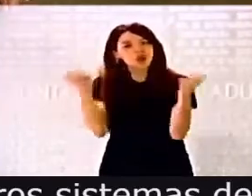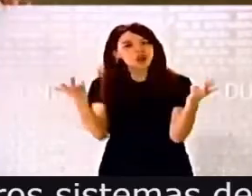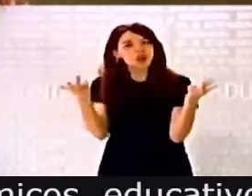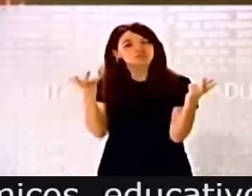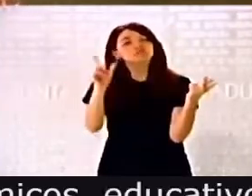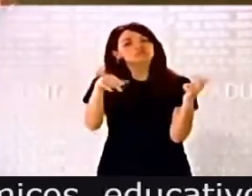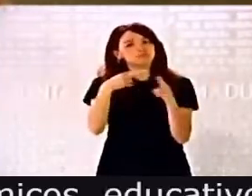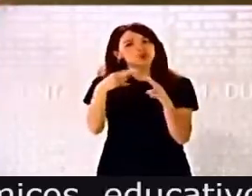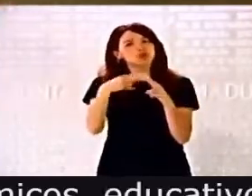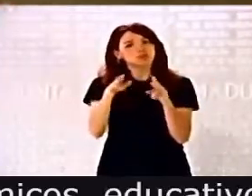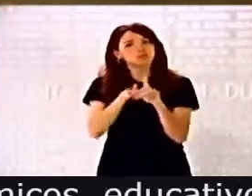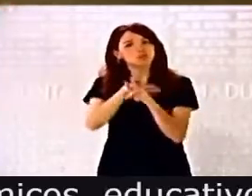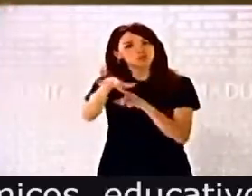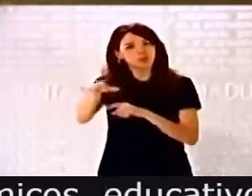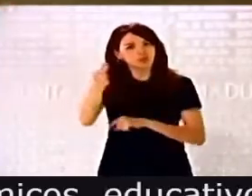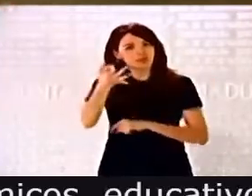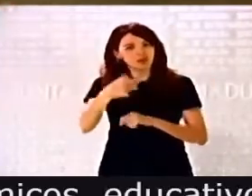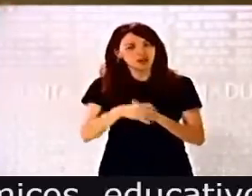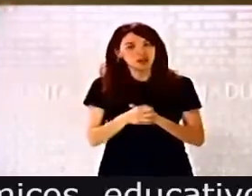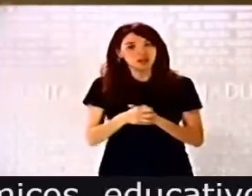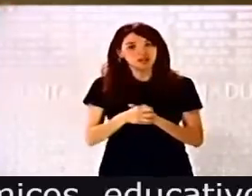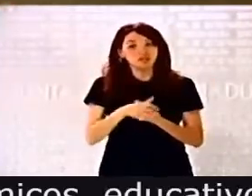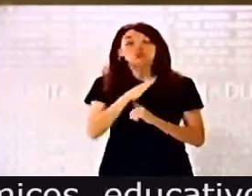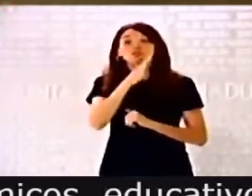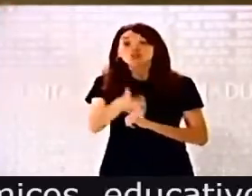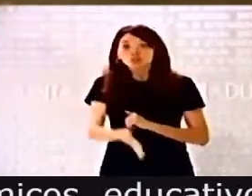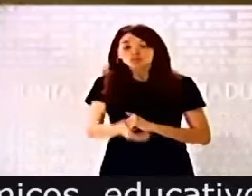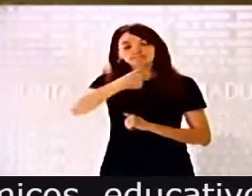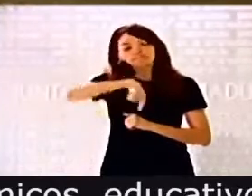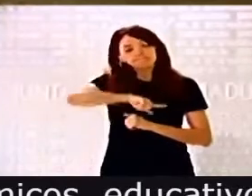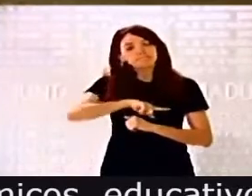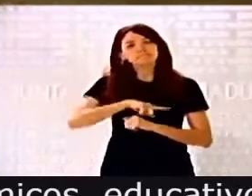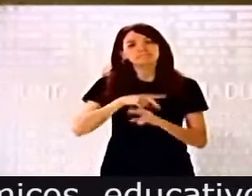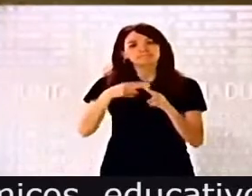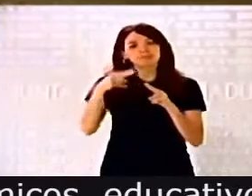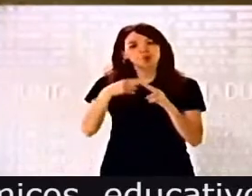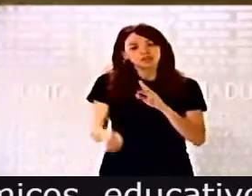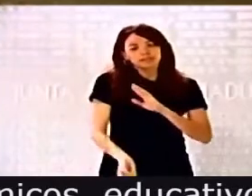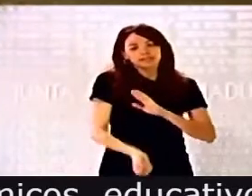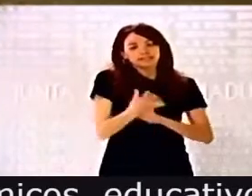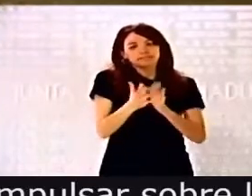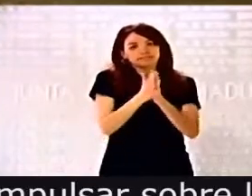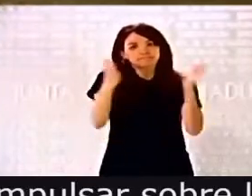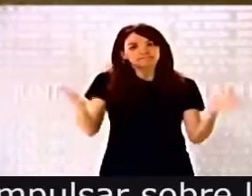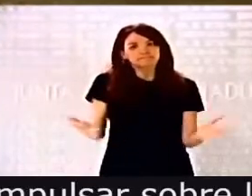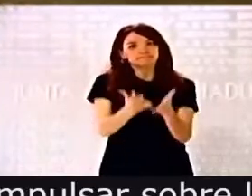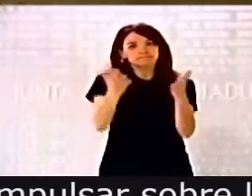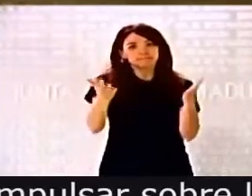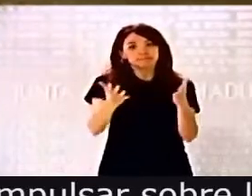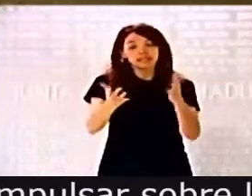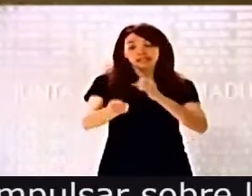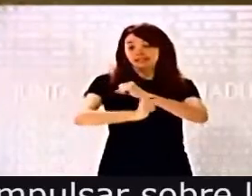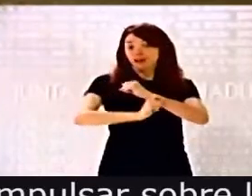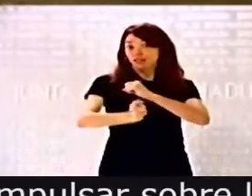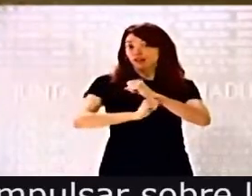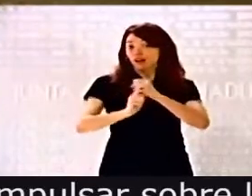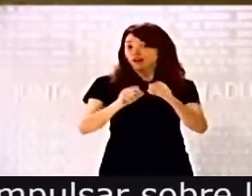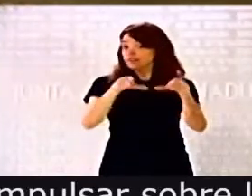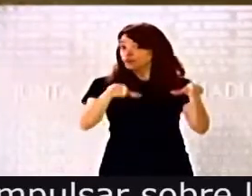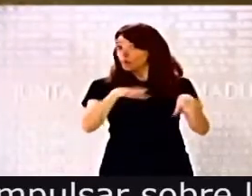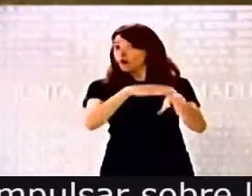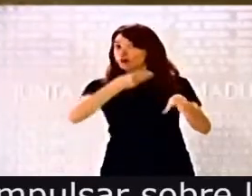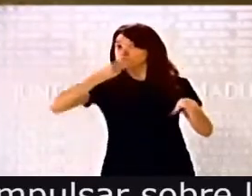y políticos. Por ello, vamos a impulsar sobre los sectores estratégicos de especialización y con valor de futuro